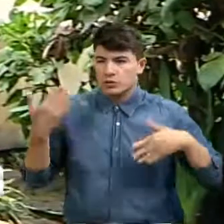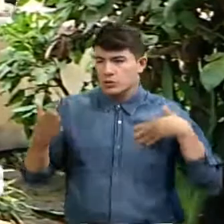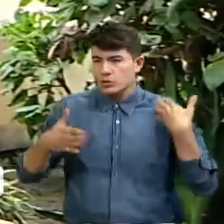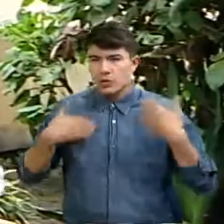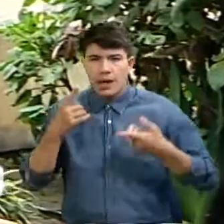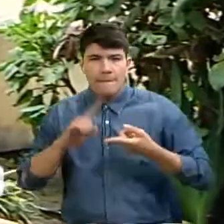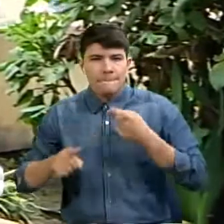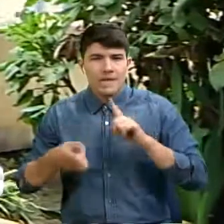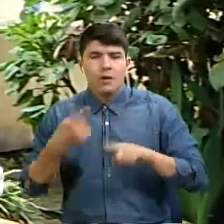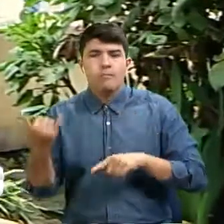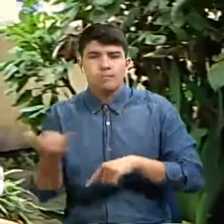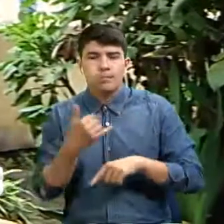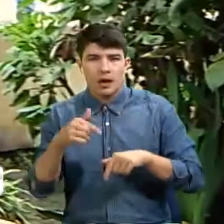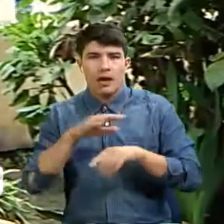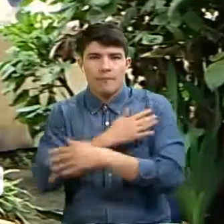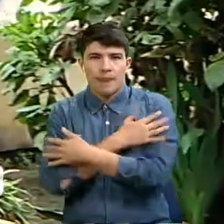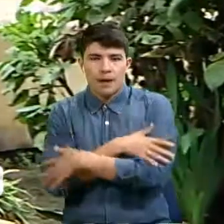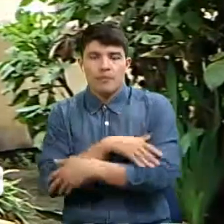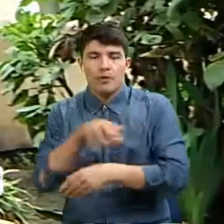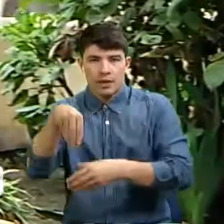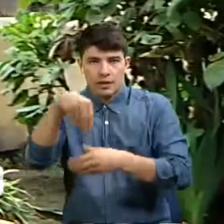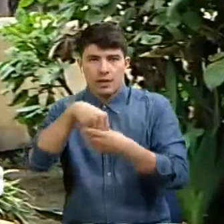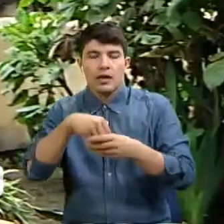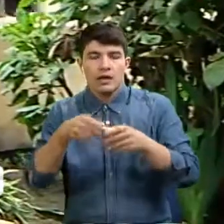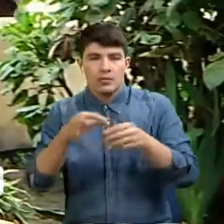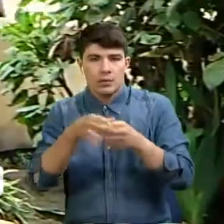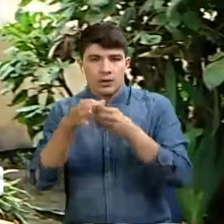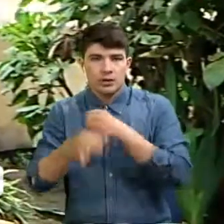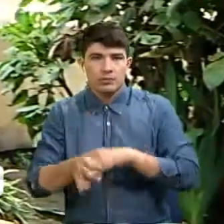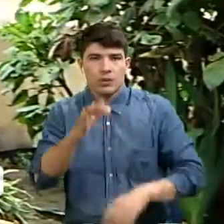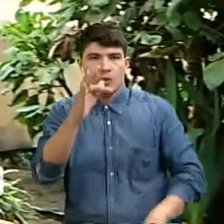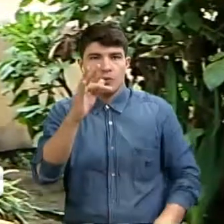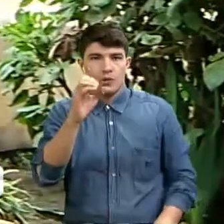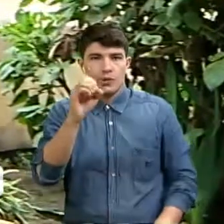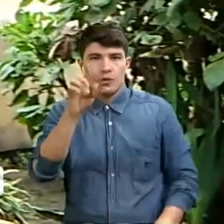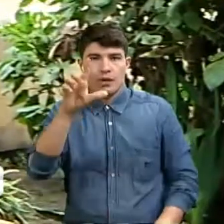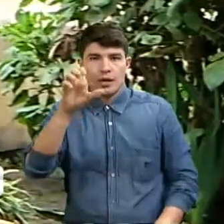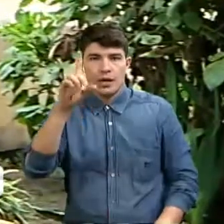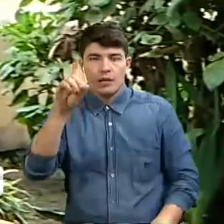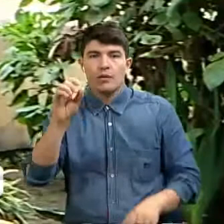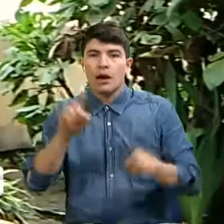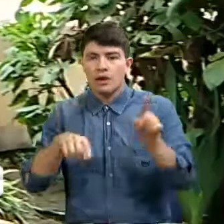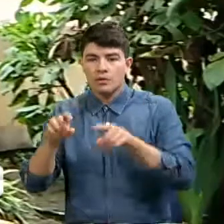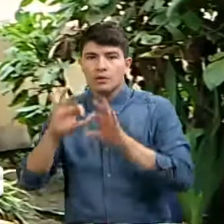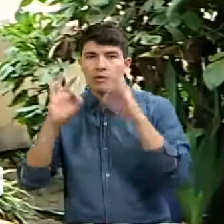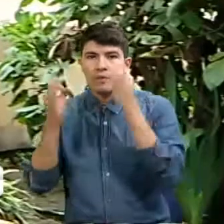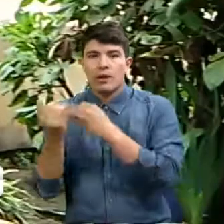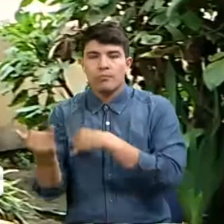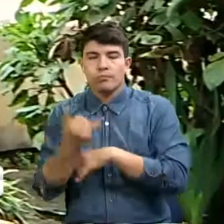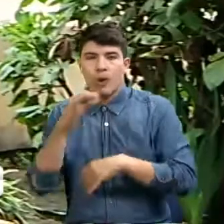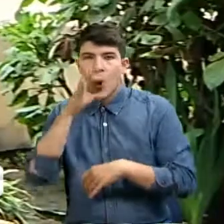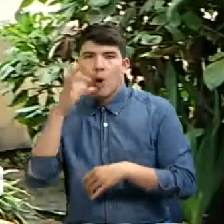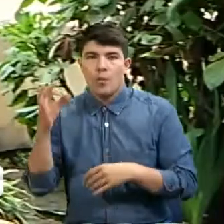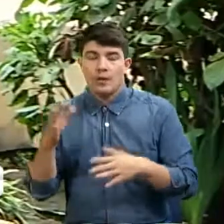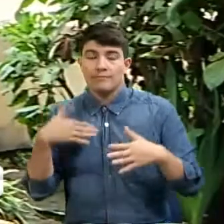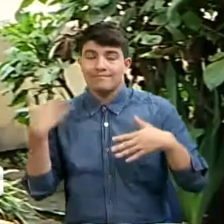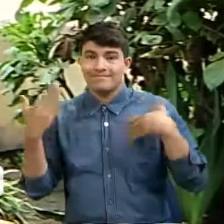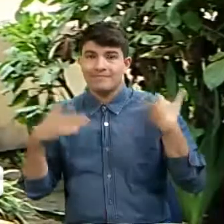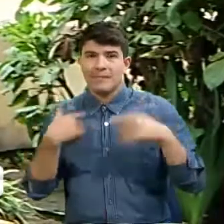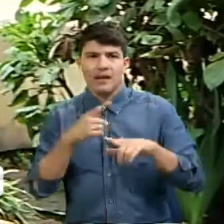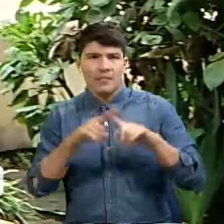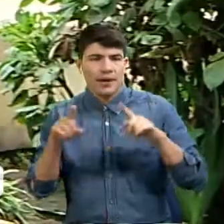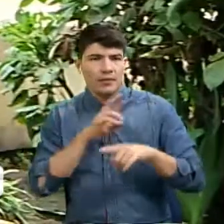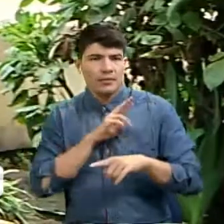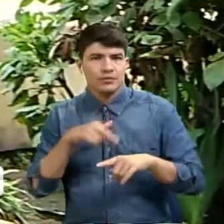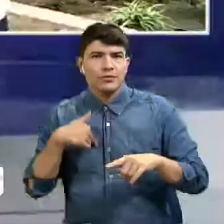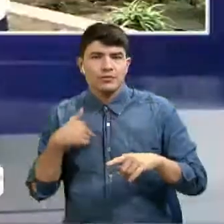amigos que tiene en pamplona y en el municipio de toledo en donde aún hay familiares de carlos omar delgado sin embargo